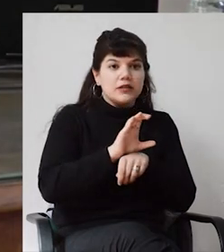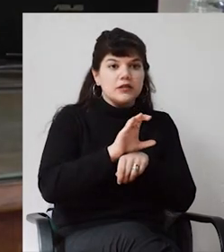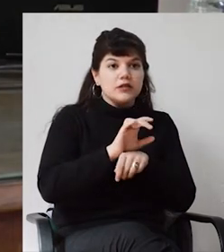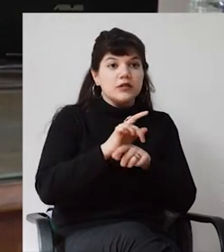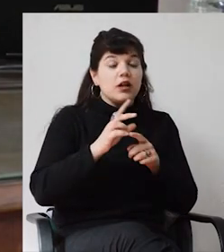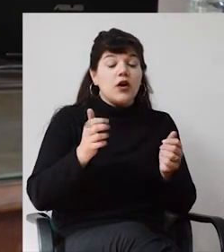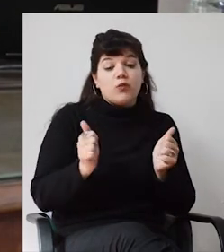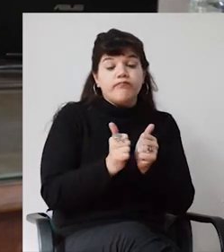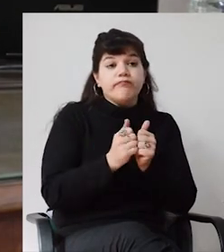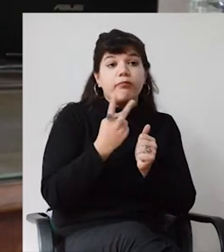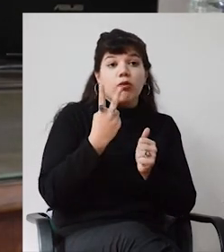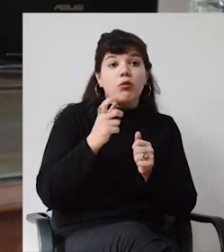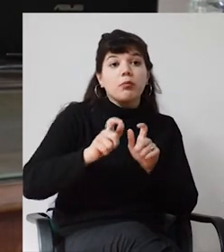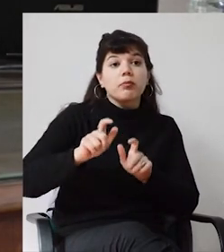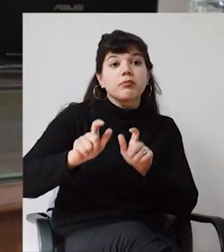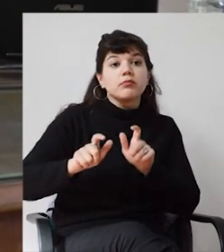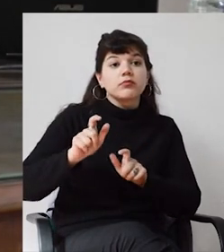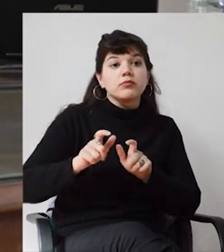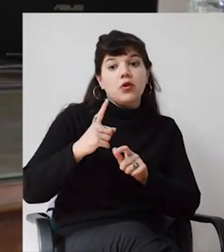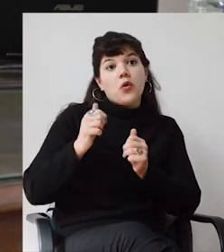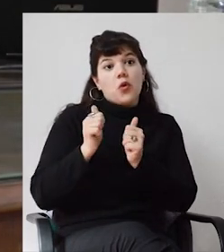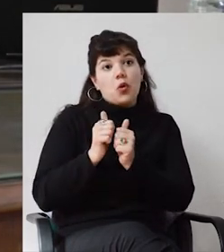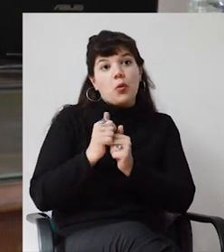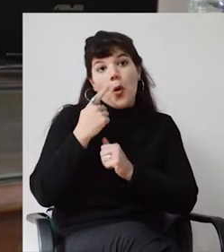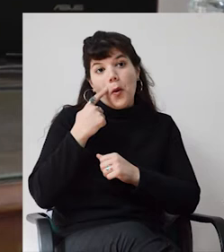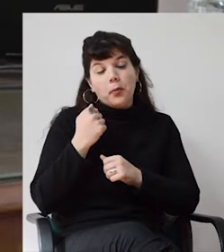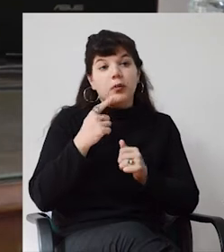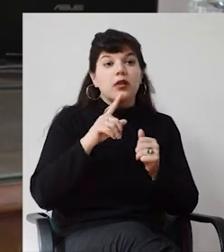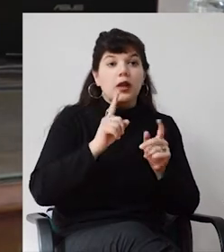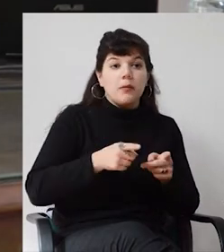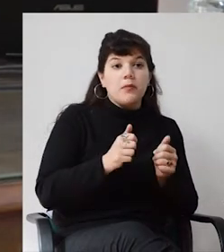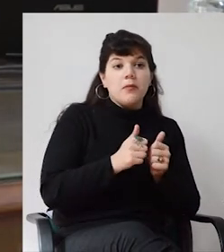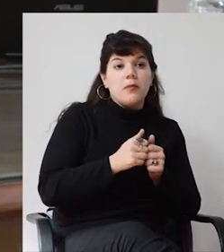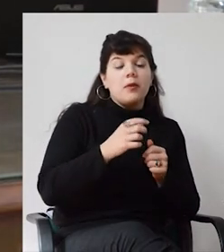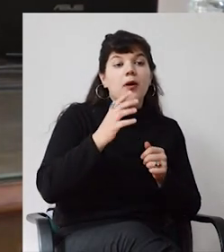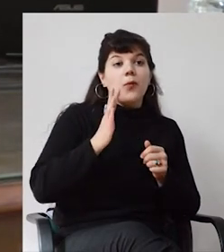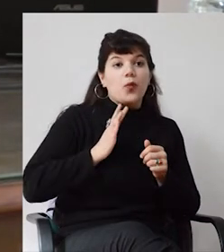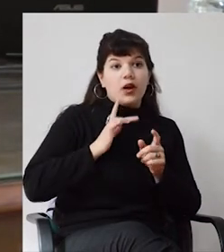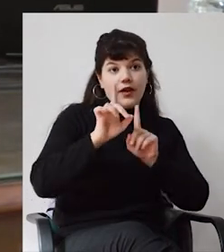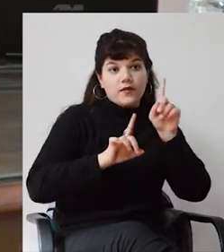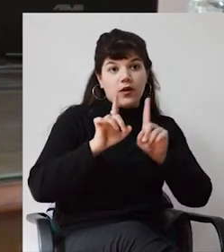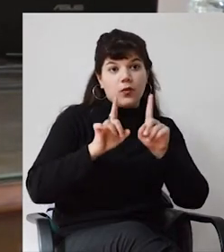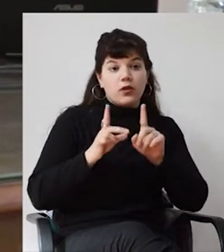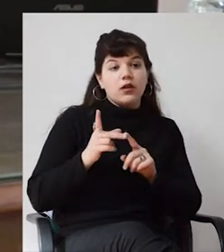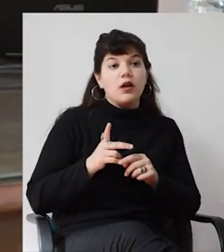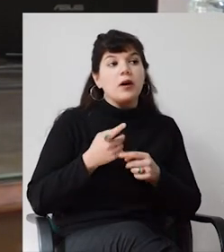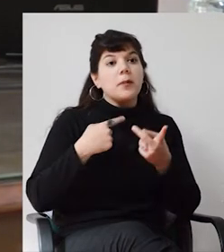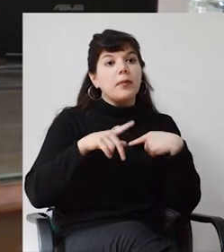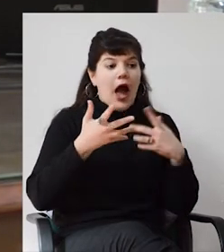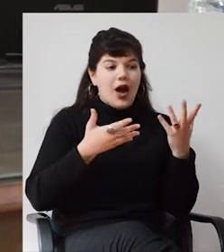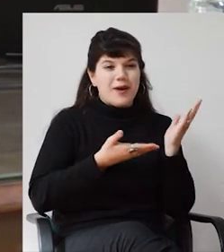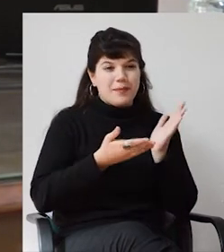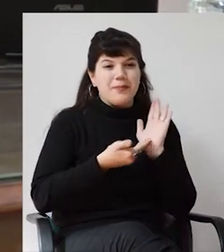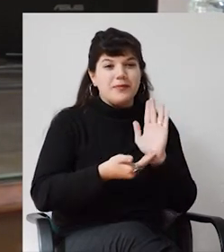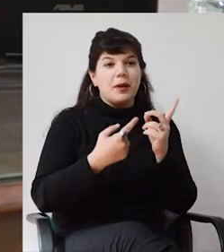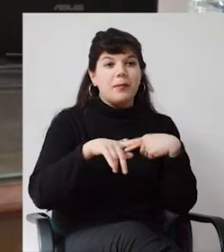Nos acompañan dos, un compañero y una compañera de la universidad, que ahora los voy a presentar, pero